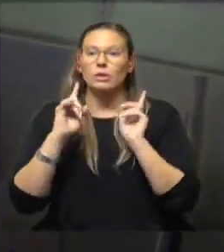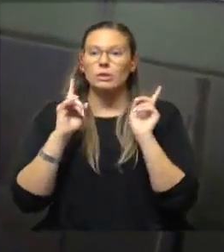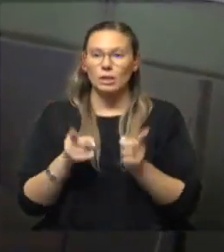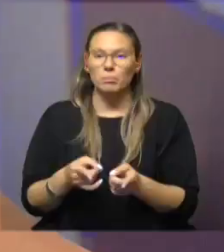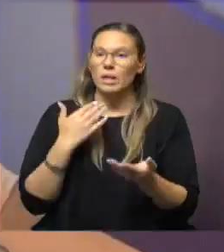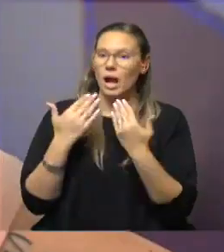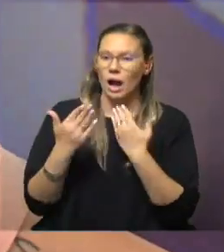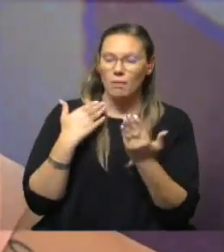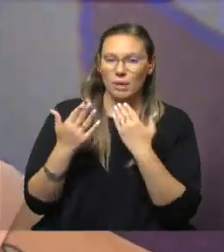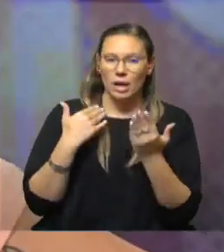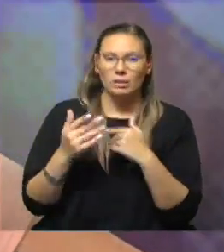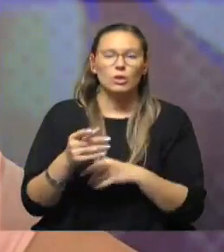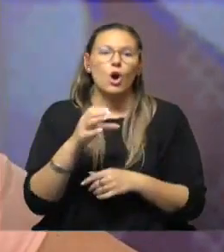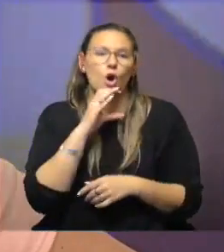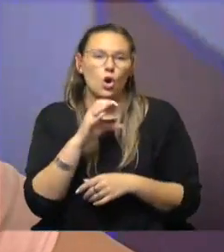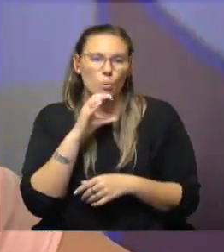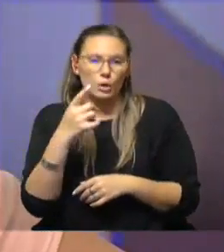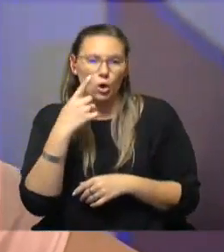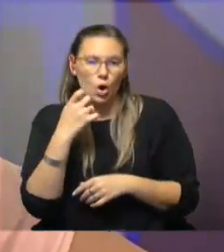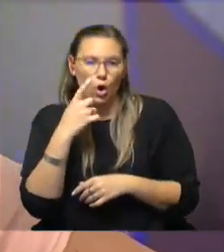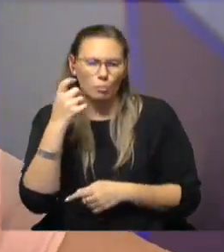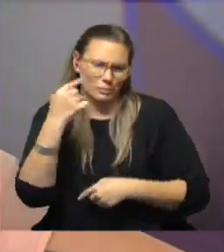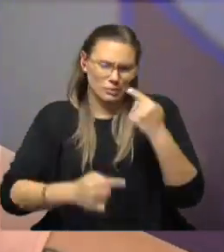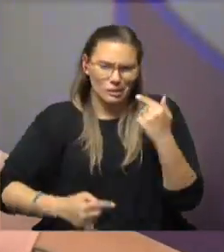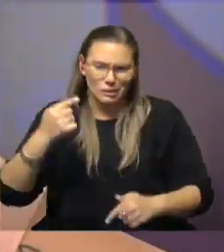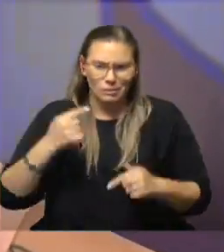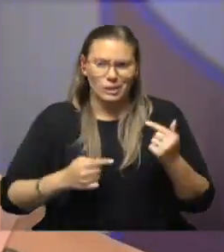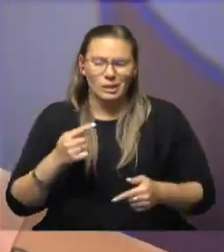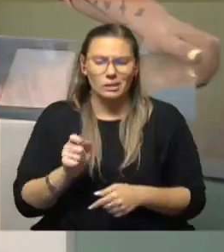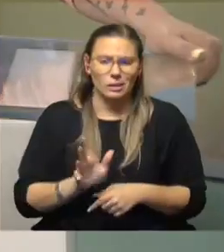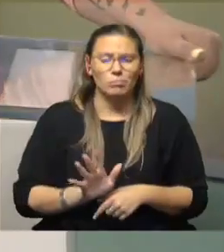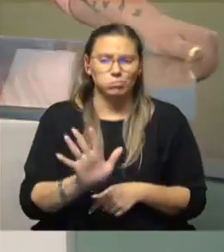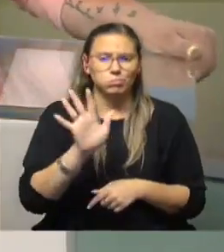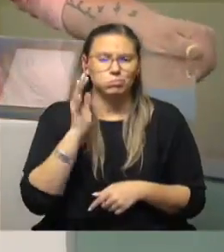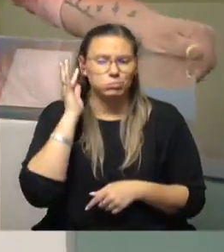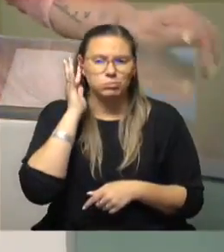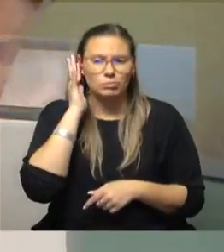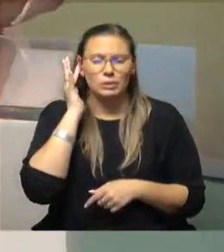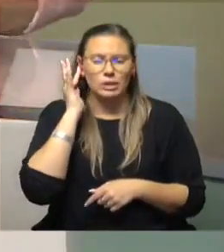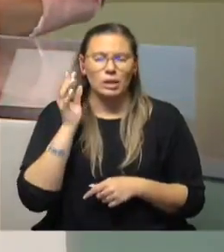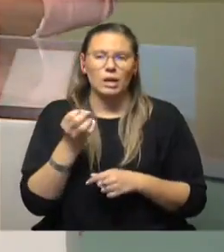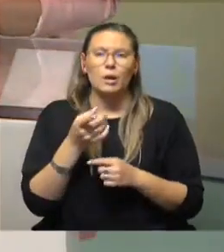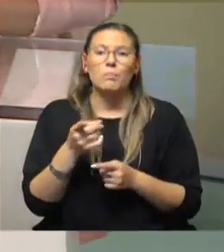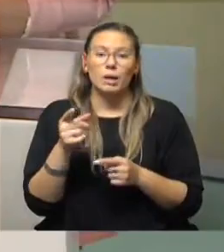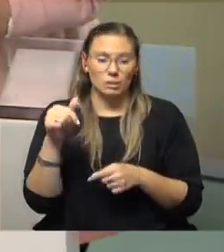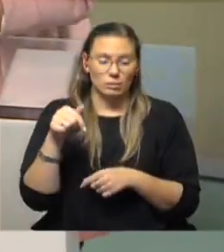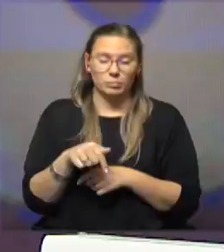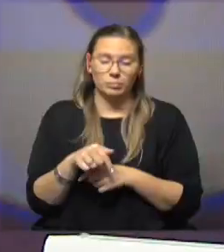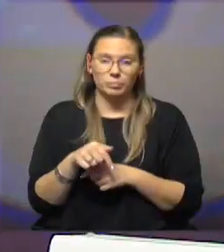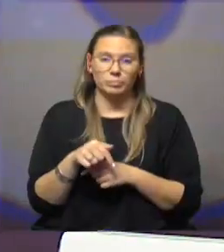estar charlando con el humorista, pero hombre multifacético. ¿Cuántas cosas hace? Es un genio que va a estar con